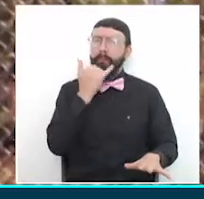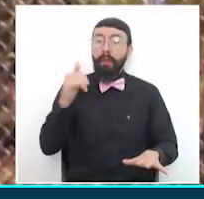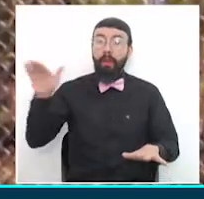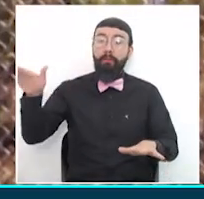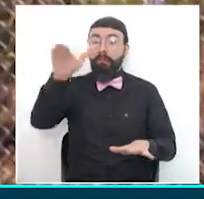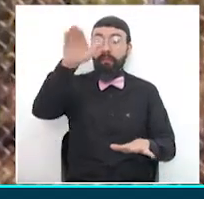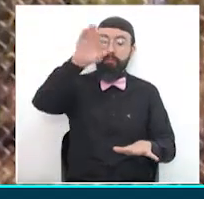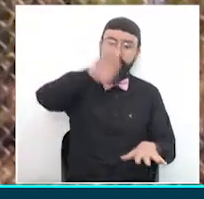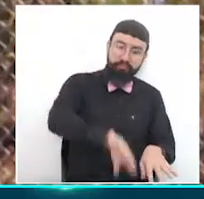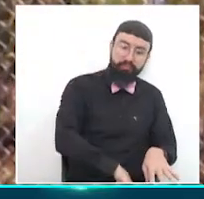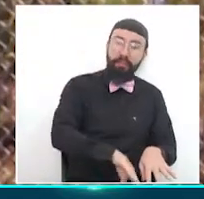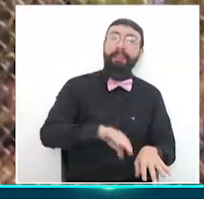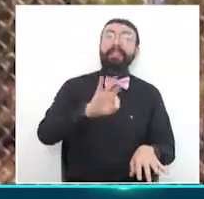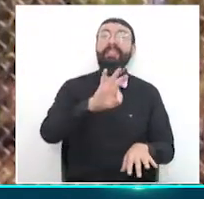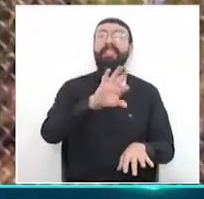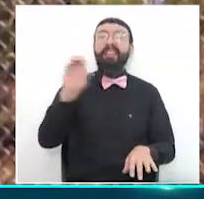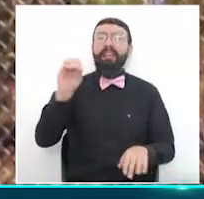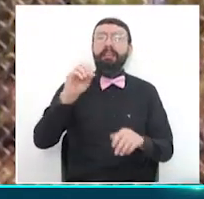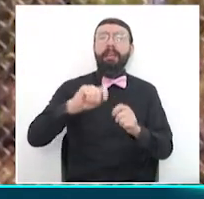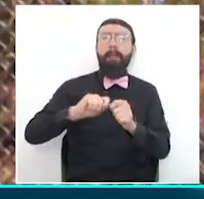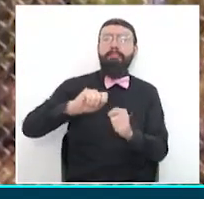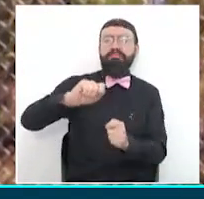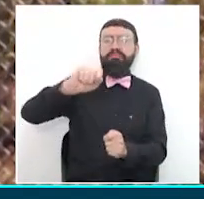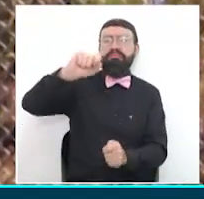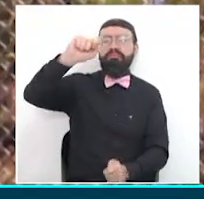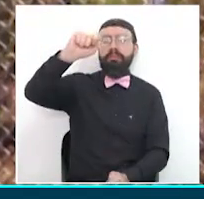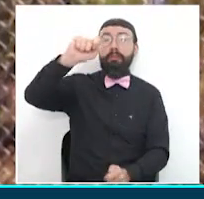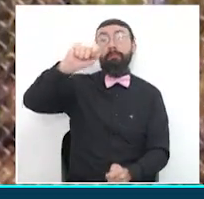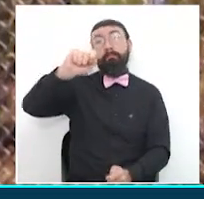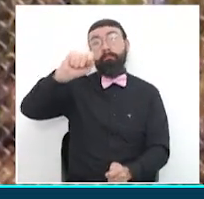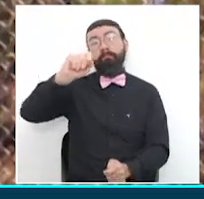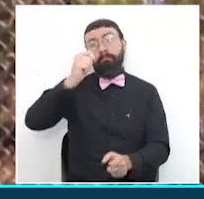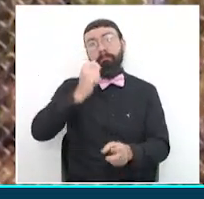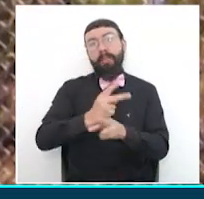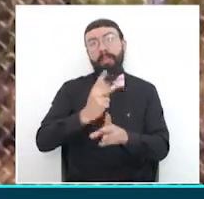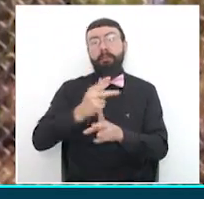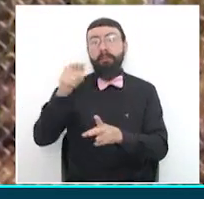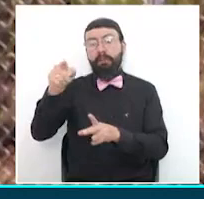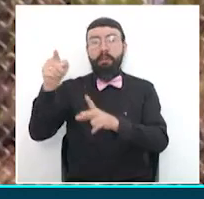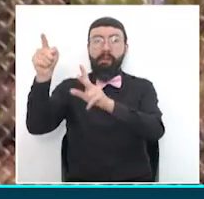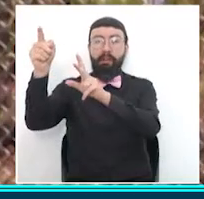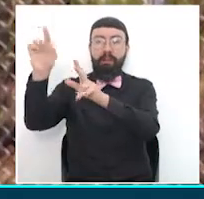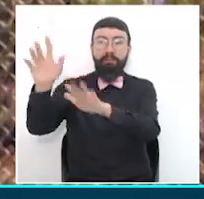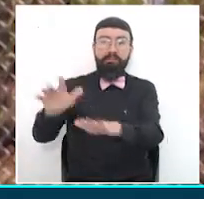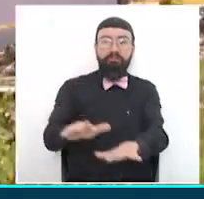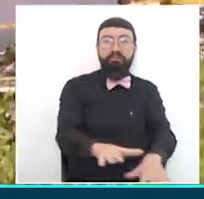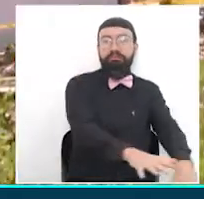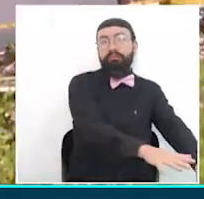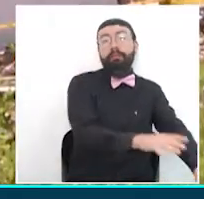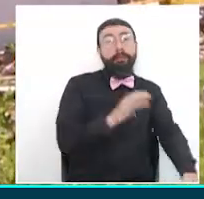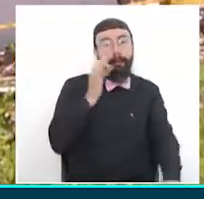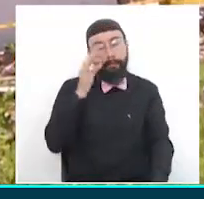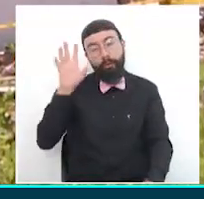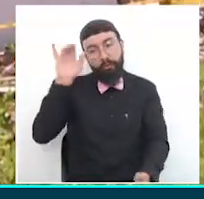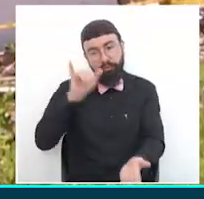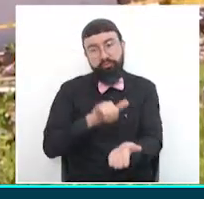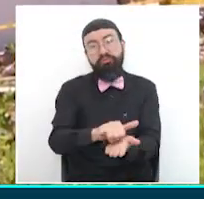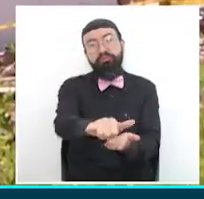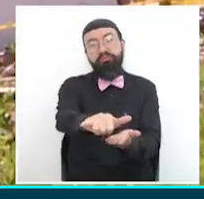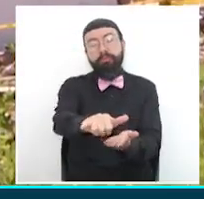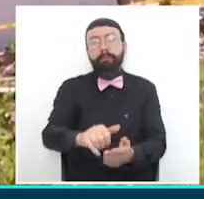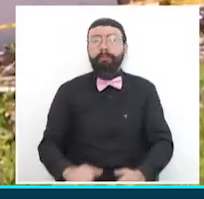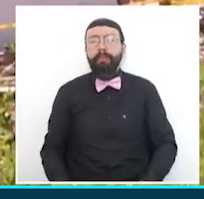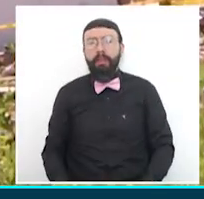metros de altura en esta zona, que de alguna manera pone en vulnerabilidad alguna situación en el aeropuerto Matecaña. Sin embargo,